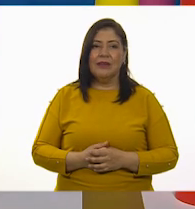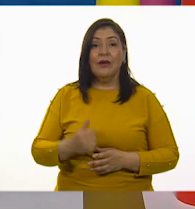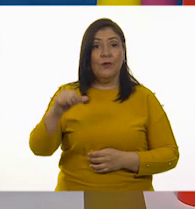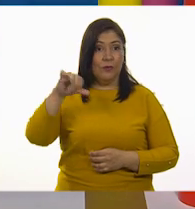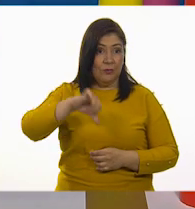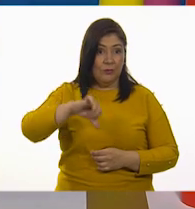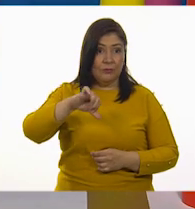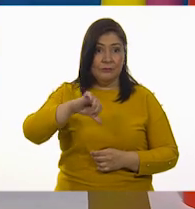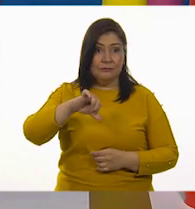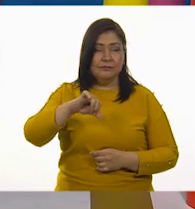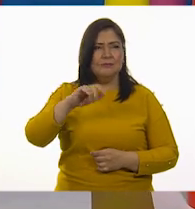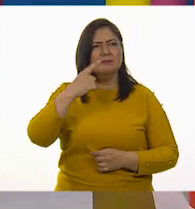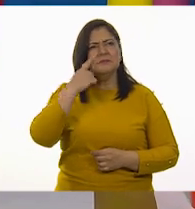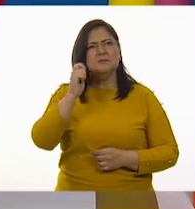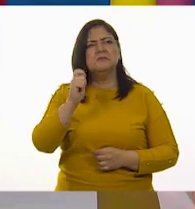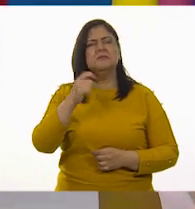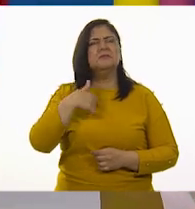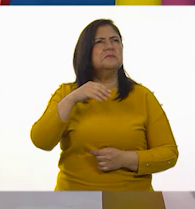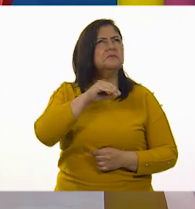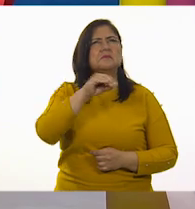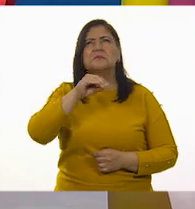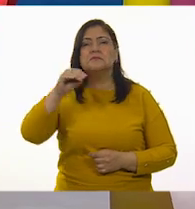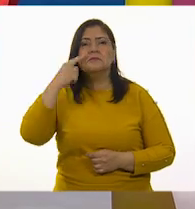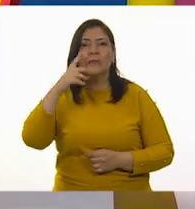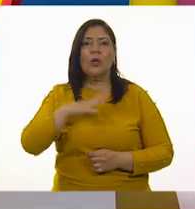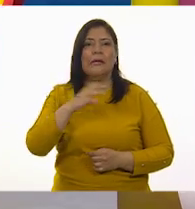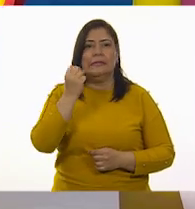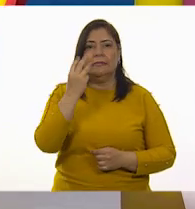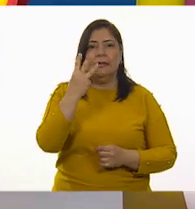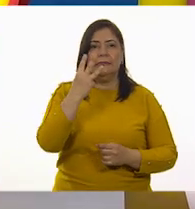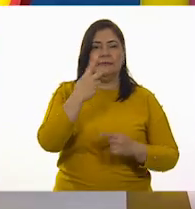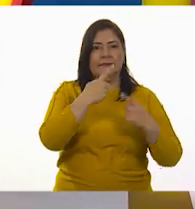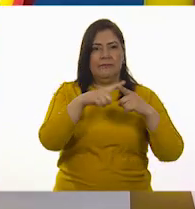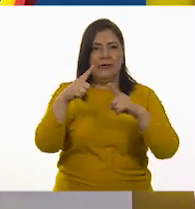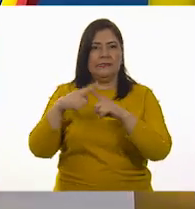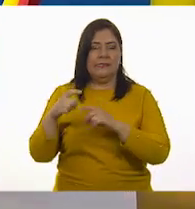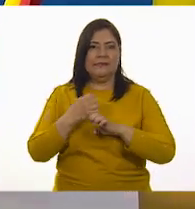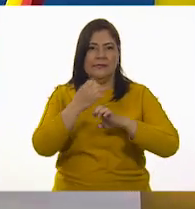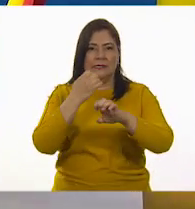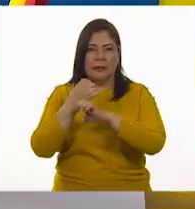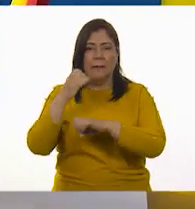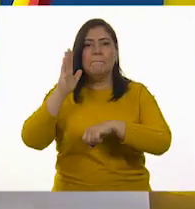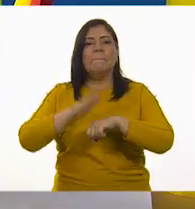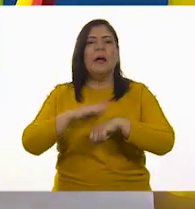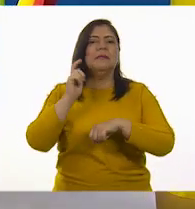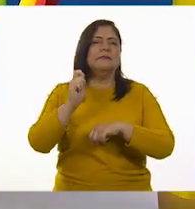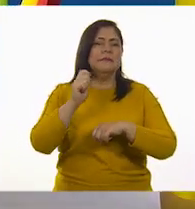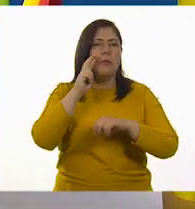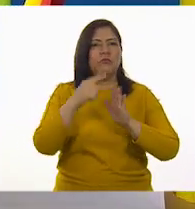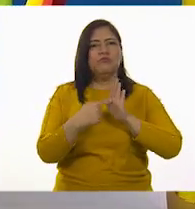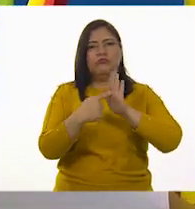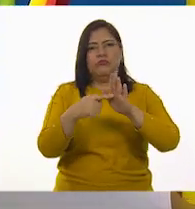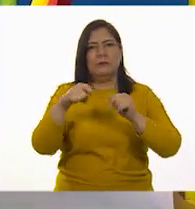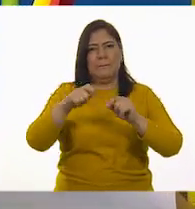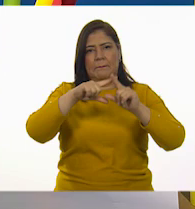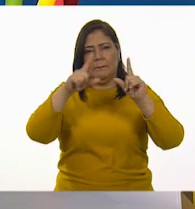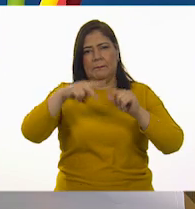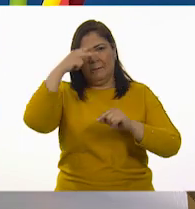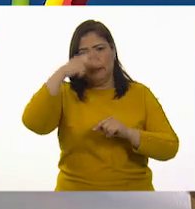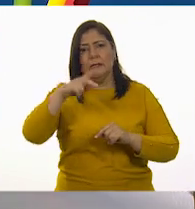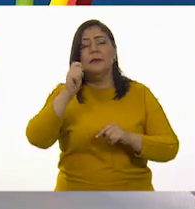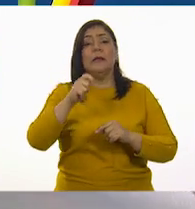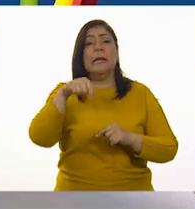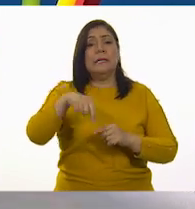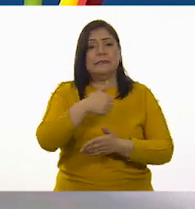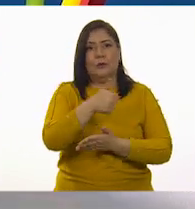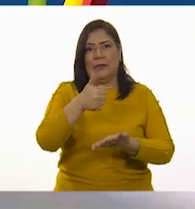Hoy, nuestro recorrido nos llevará por tres de los estados más emblemáticos de nuestro país. Nos referimos a la Ciudad